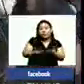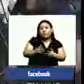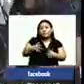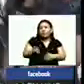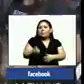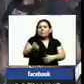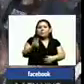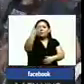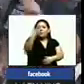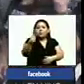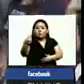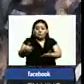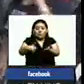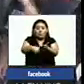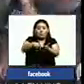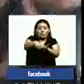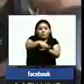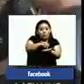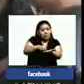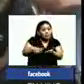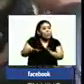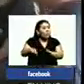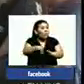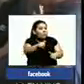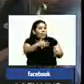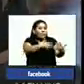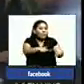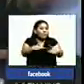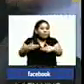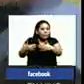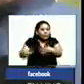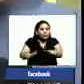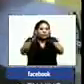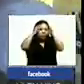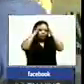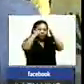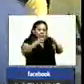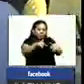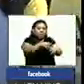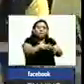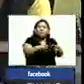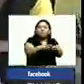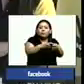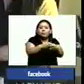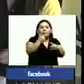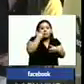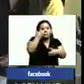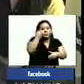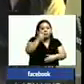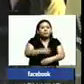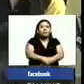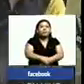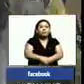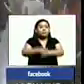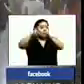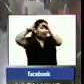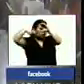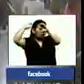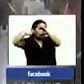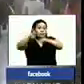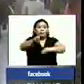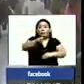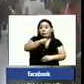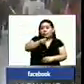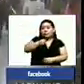días, las autoridades tienen programadas más actividades dedicadas a este grupo poblacional Con imágenes e